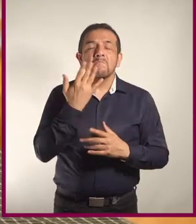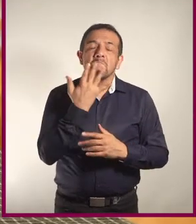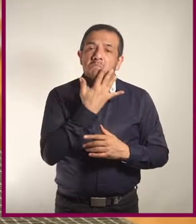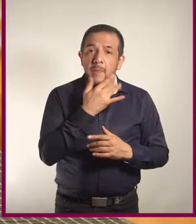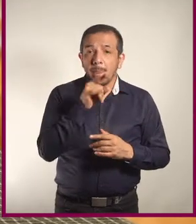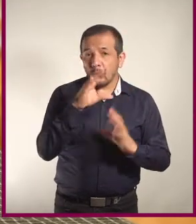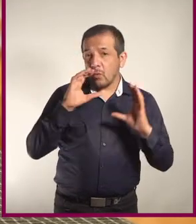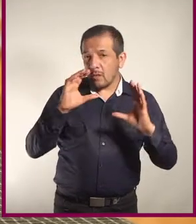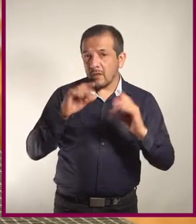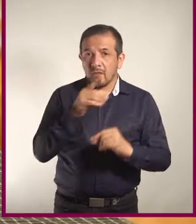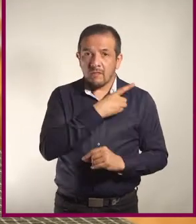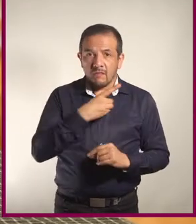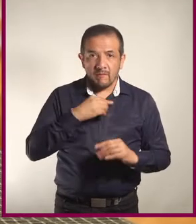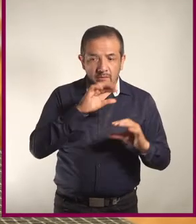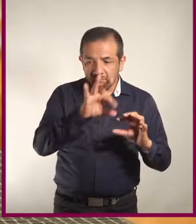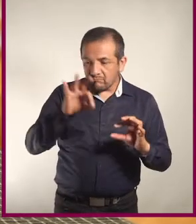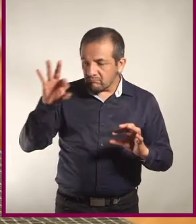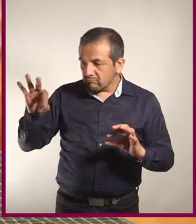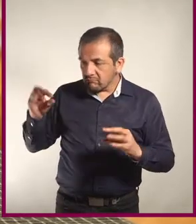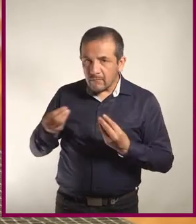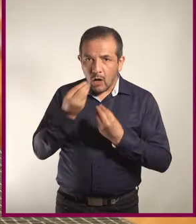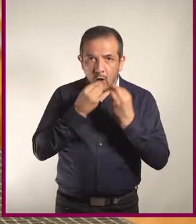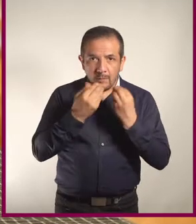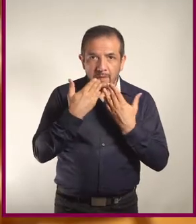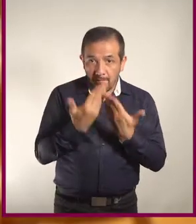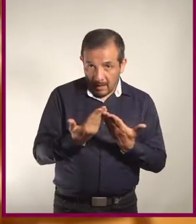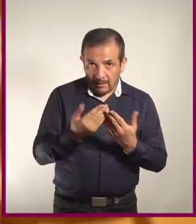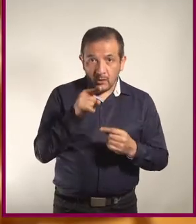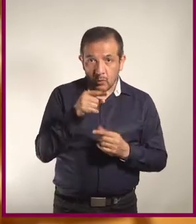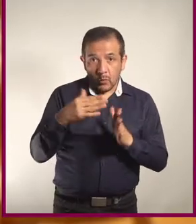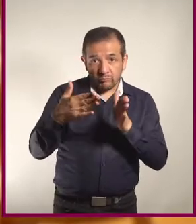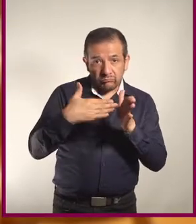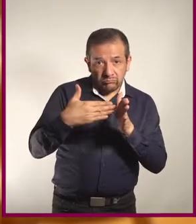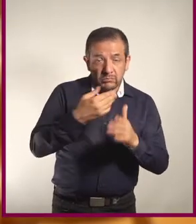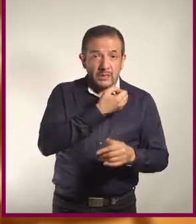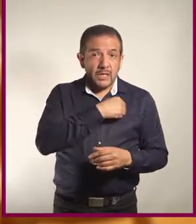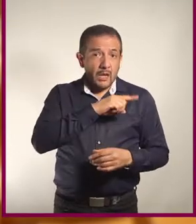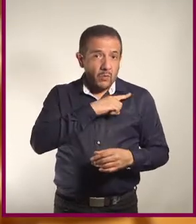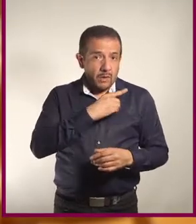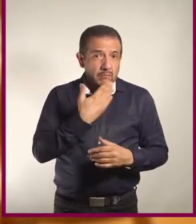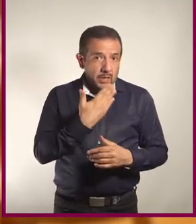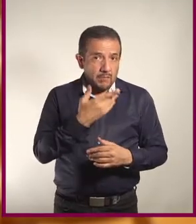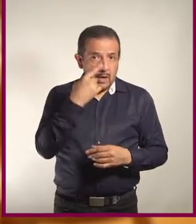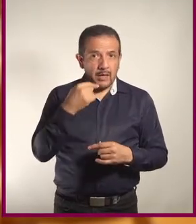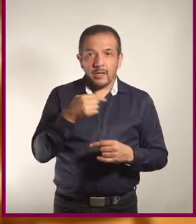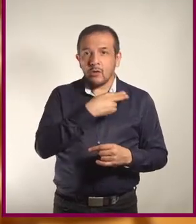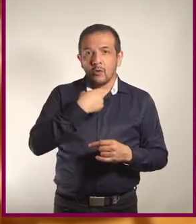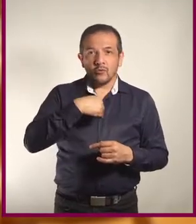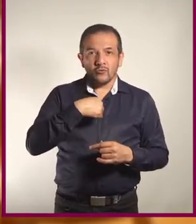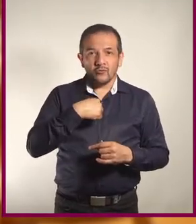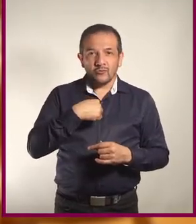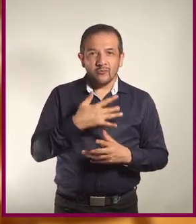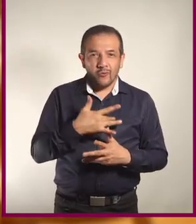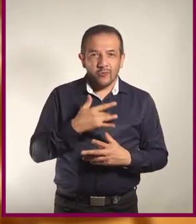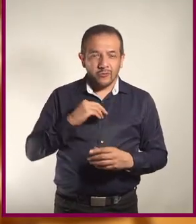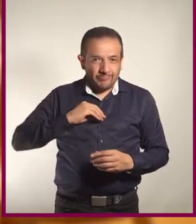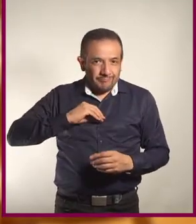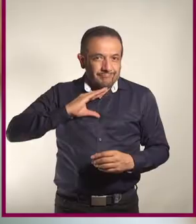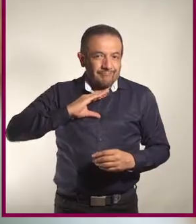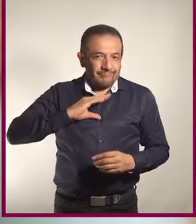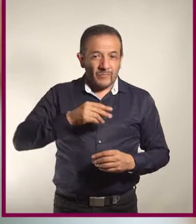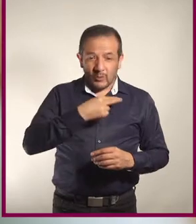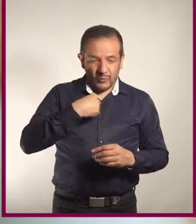autocuidado inicia con las elecciones que hacemos para nutrirnos. ¿Y sabes qué? Cocinarnos saludable es una forma de trabajar nuestra